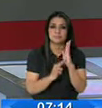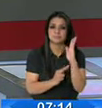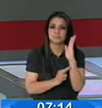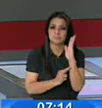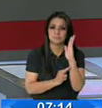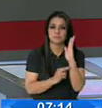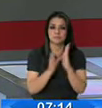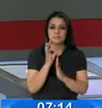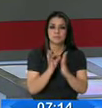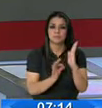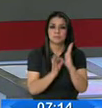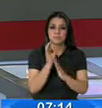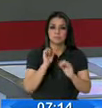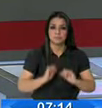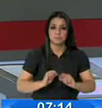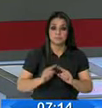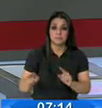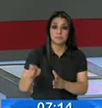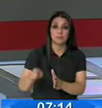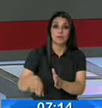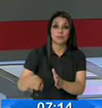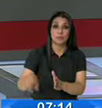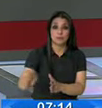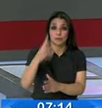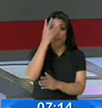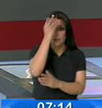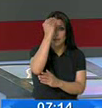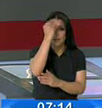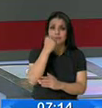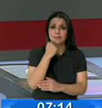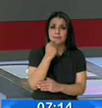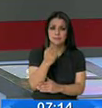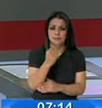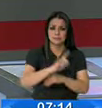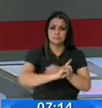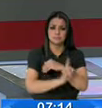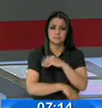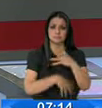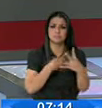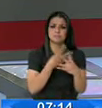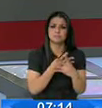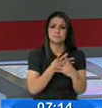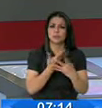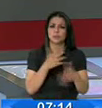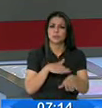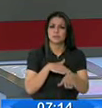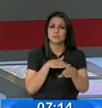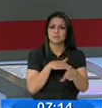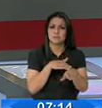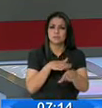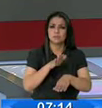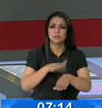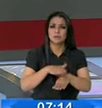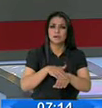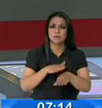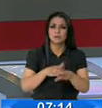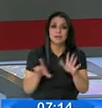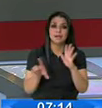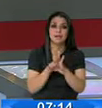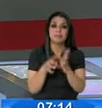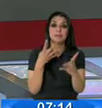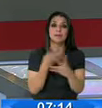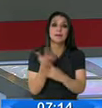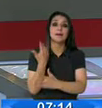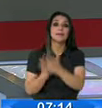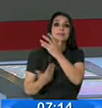sea loable, a pesar de que el abogado defensor de Glass argumente que la sentencia es insustancial por haberse realizado en base al Código